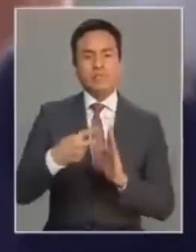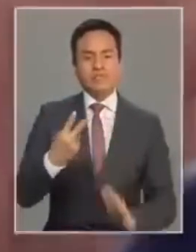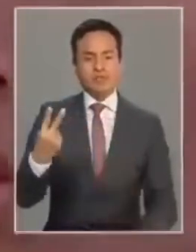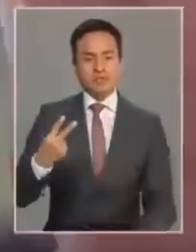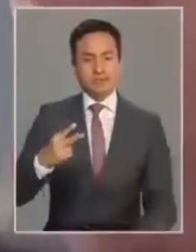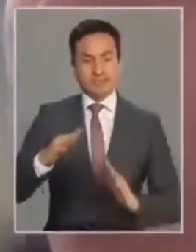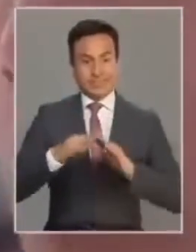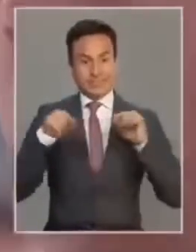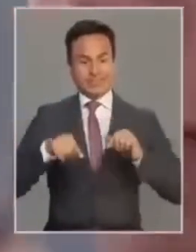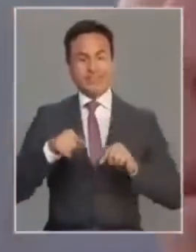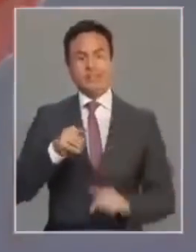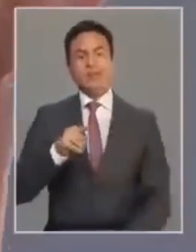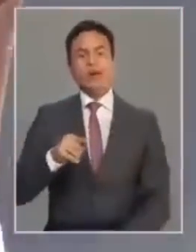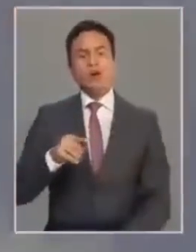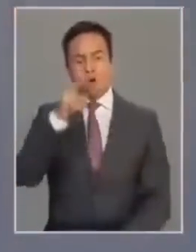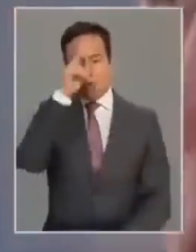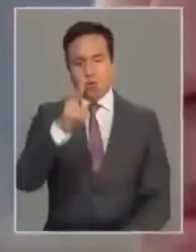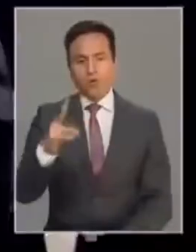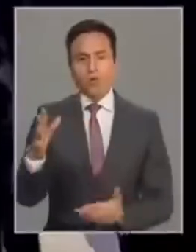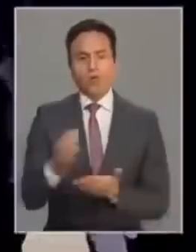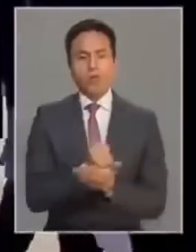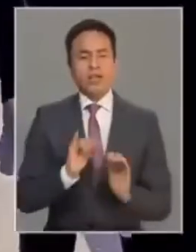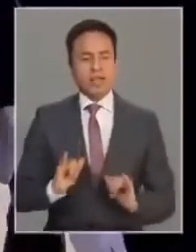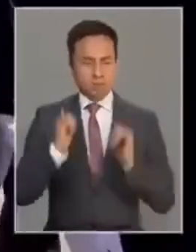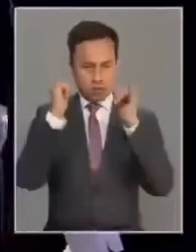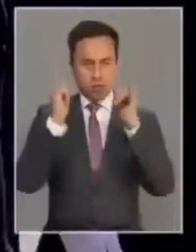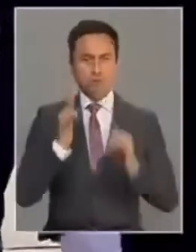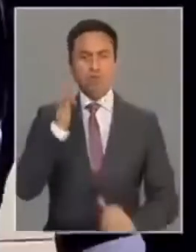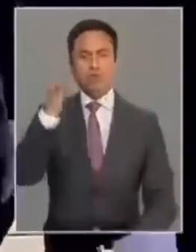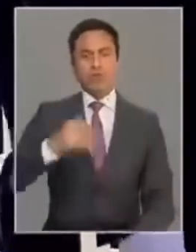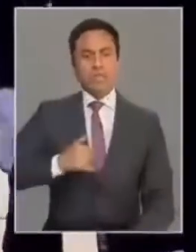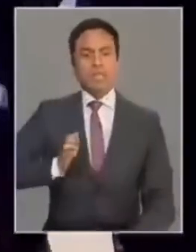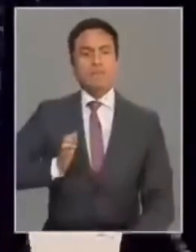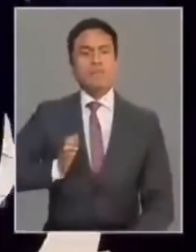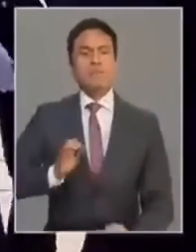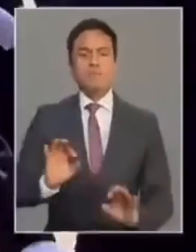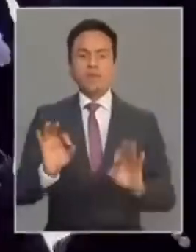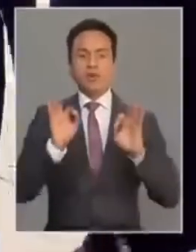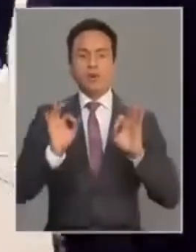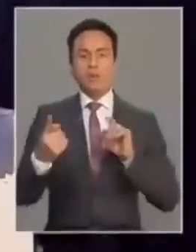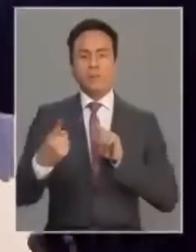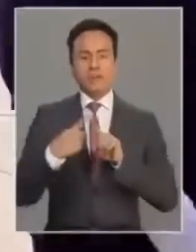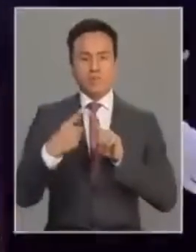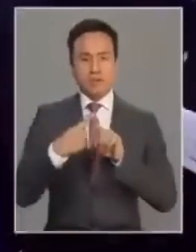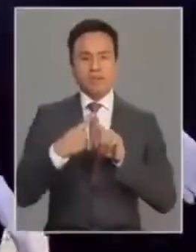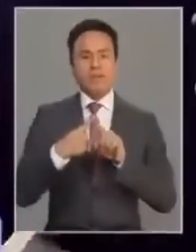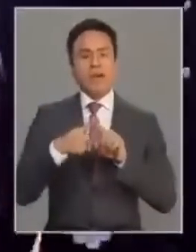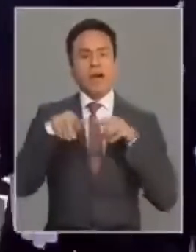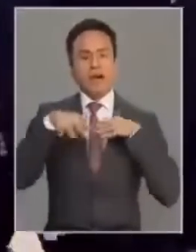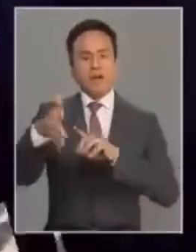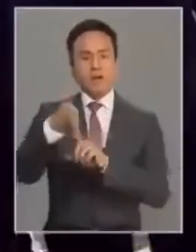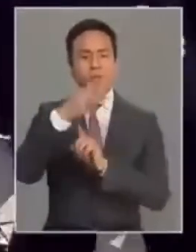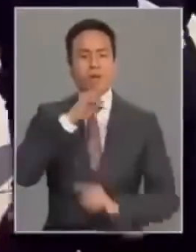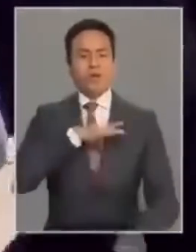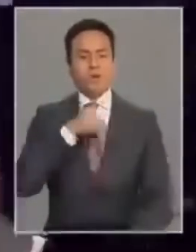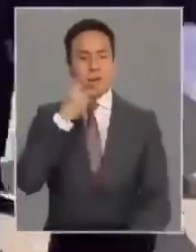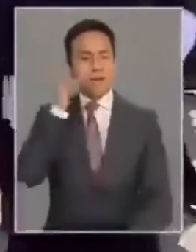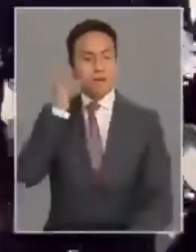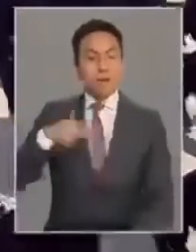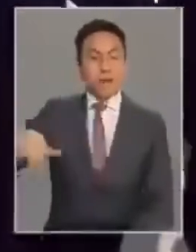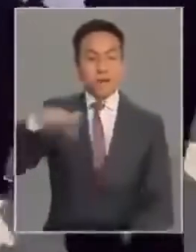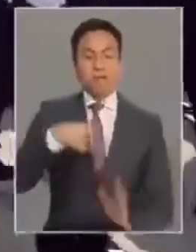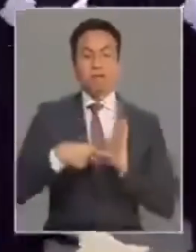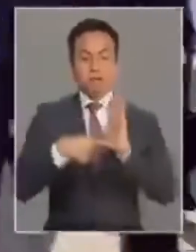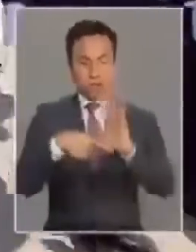honor a la gloria del Ejército. Los futuros detectives que han tenido el privilegio de participar en este acto patrio, ellos y ellas demuestran